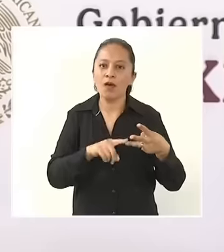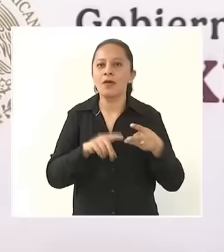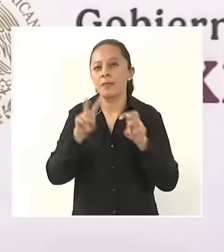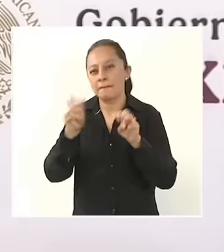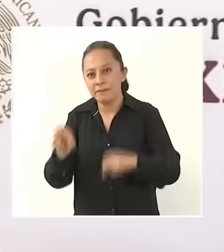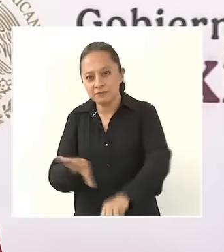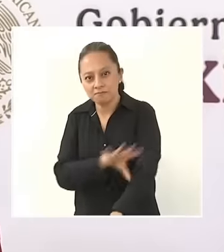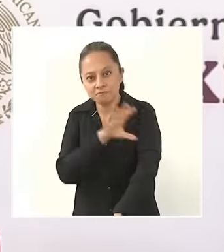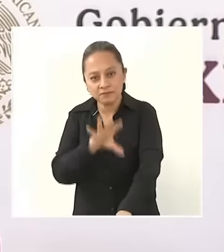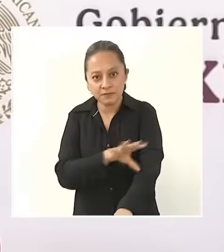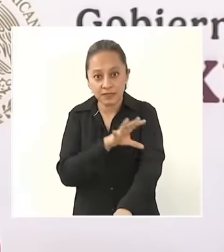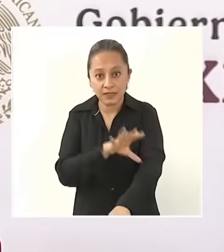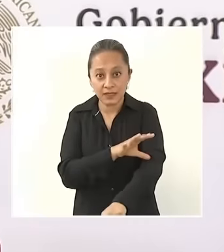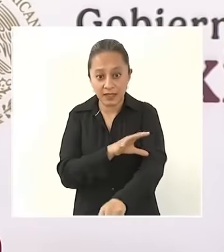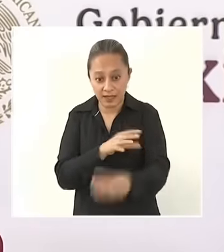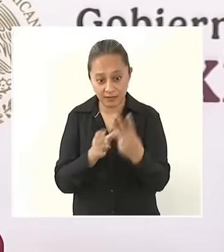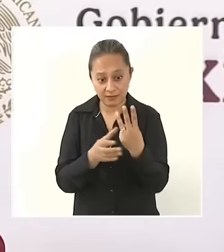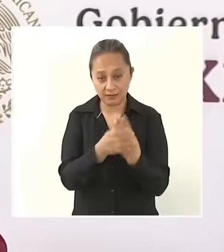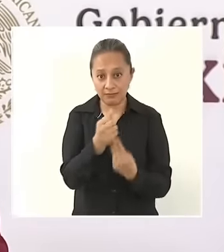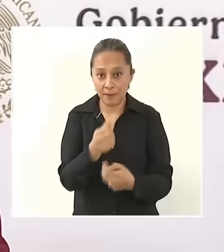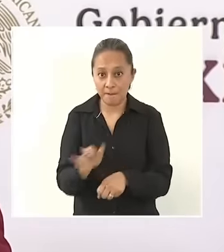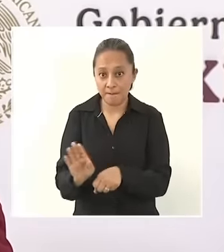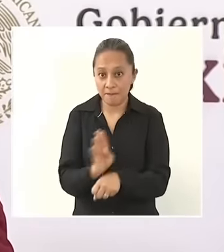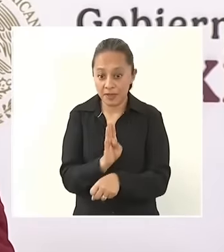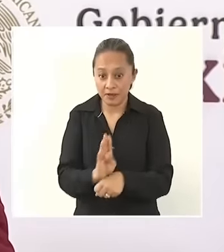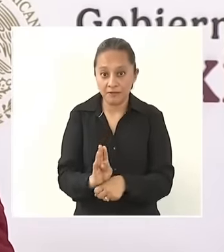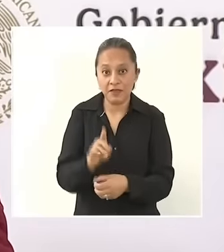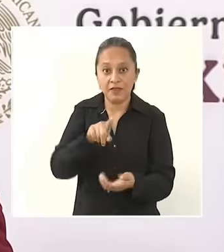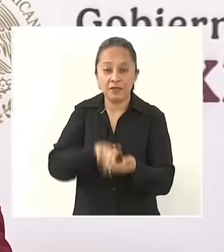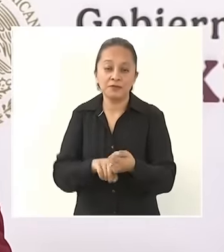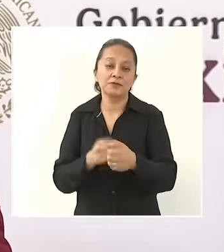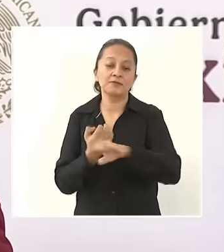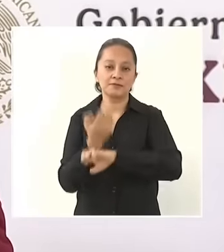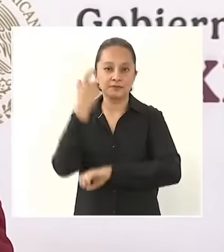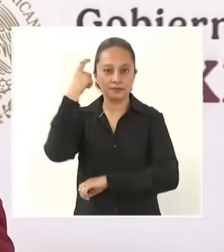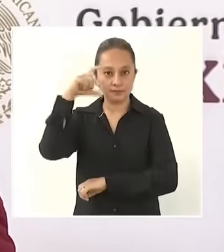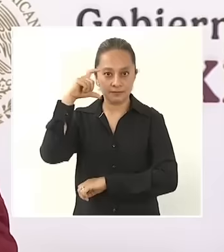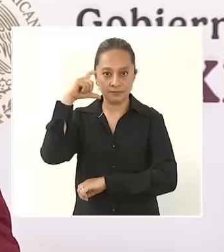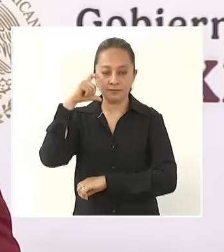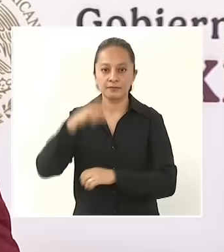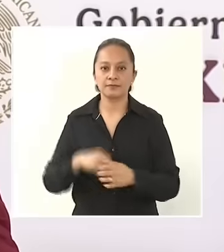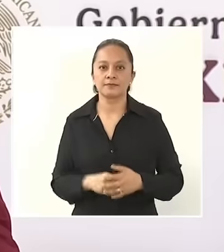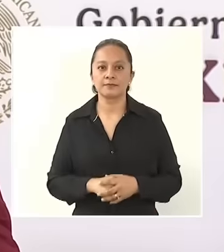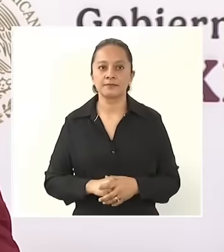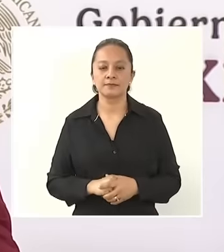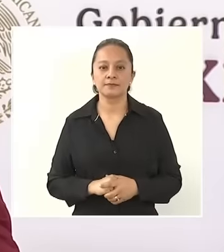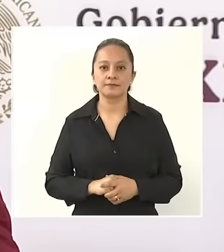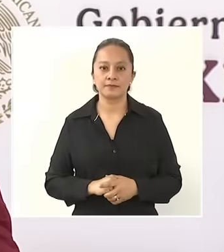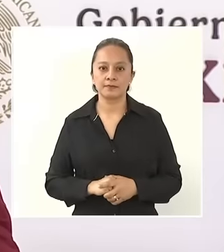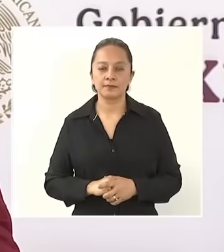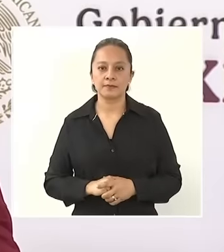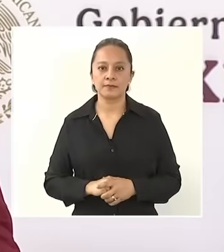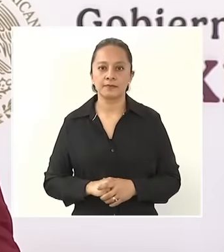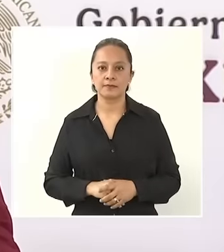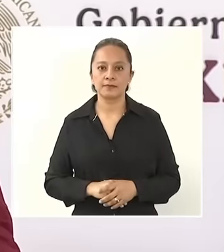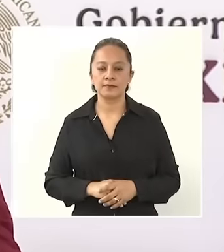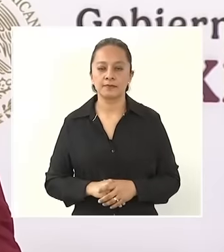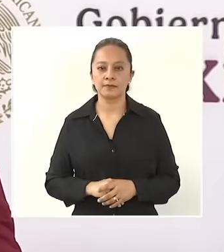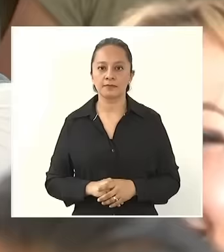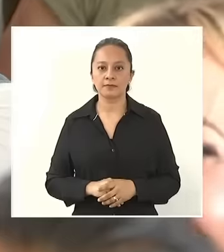energía que beneficien al estado de Querétaro. Como